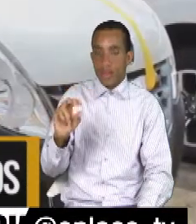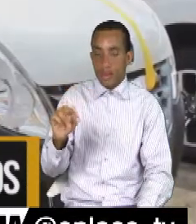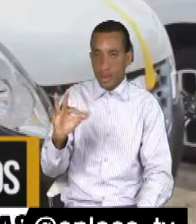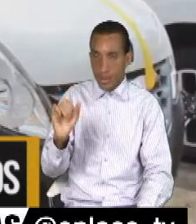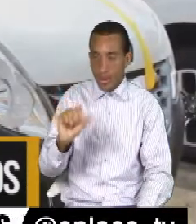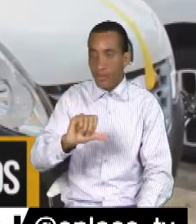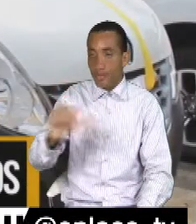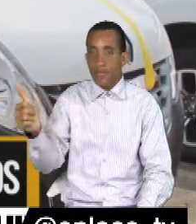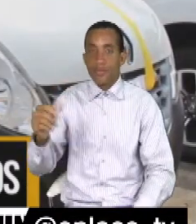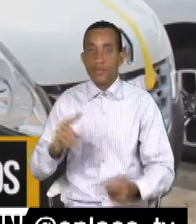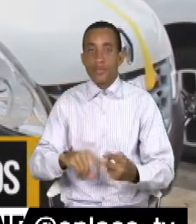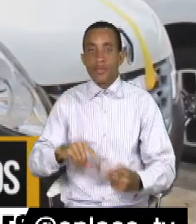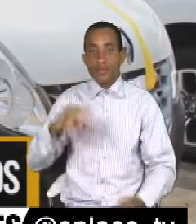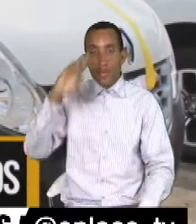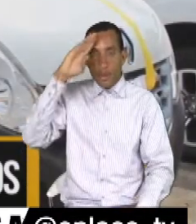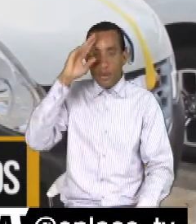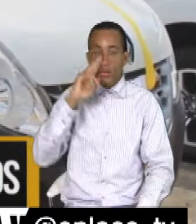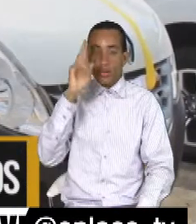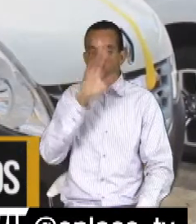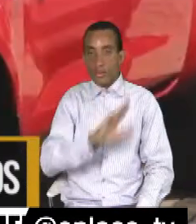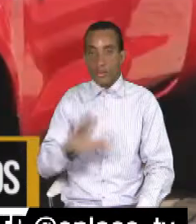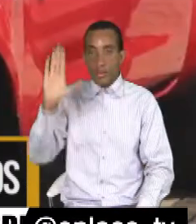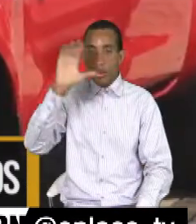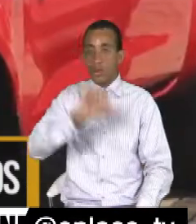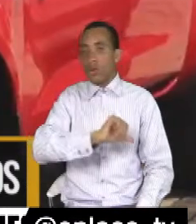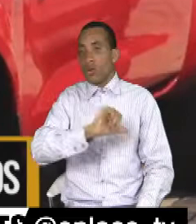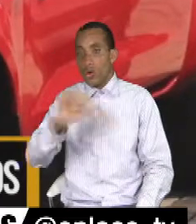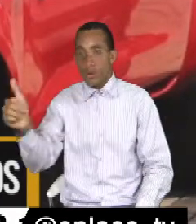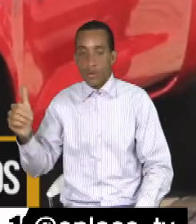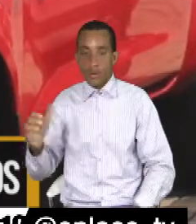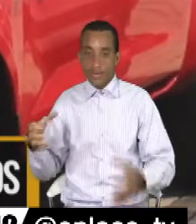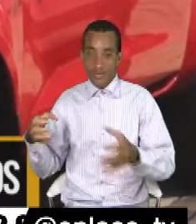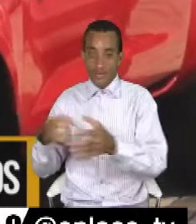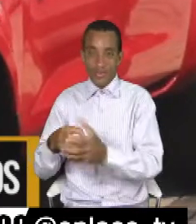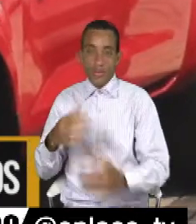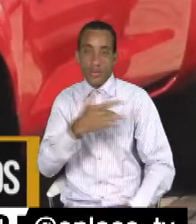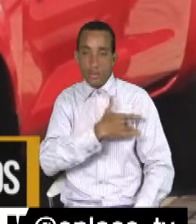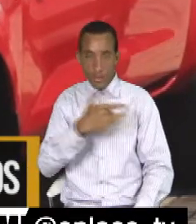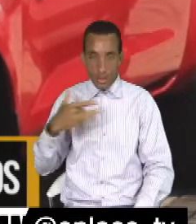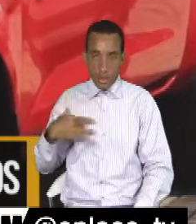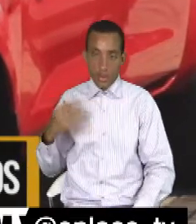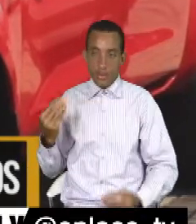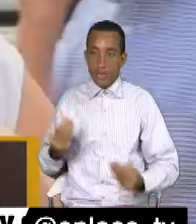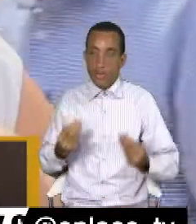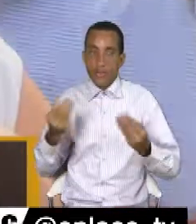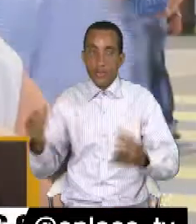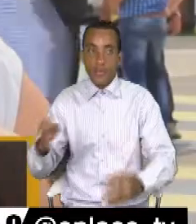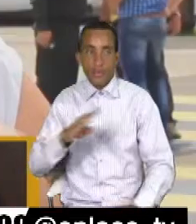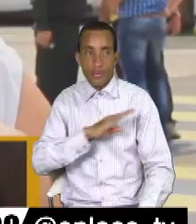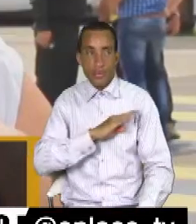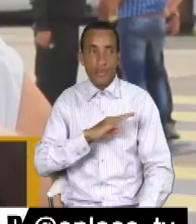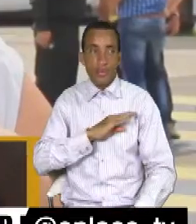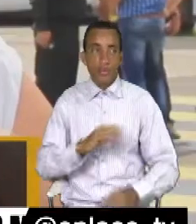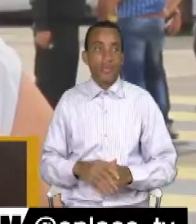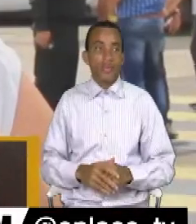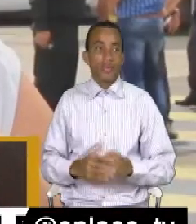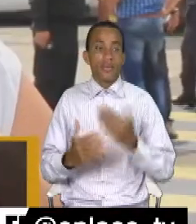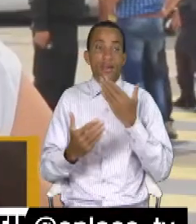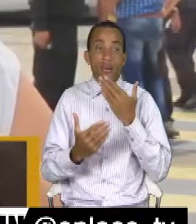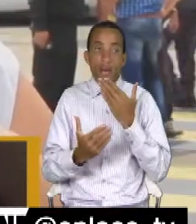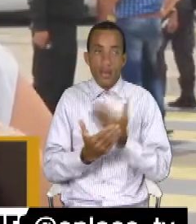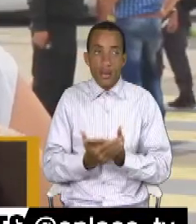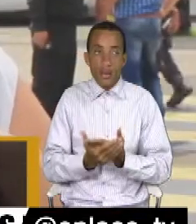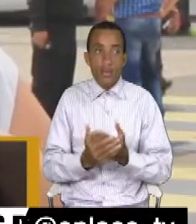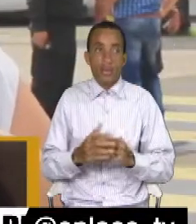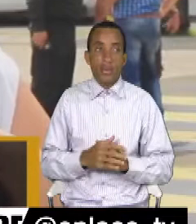una buseta para la Secretaría Local de Salud fueron suministradas por parte de la Administración Municipal. Gracias a los fondos que se tiene a